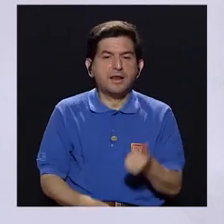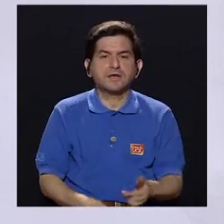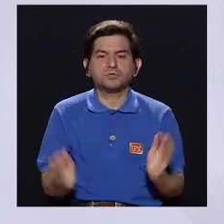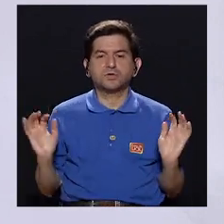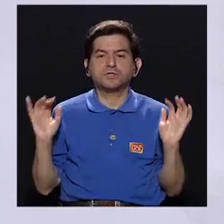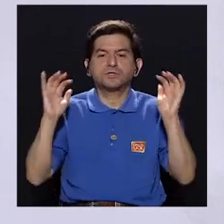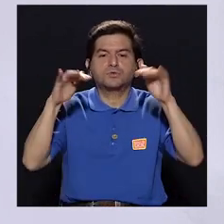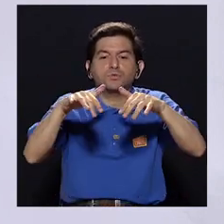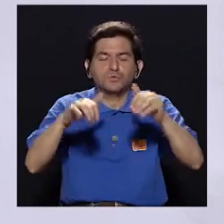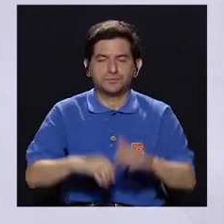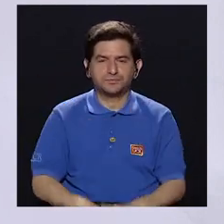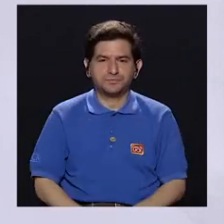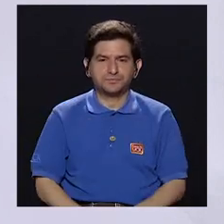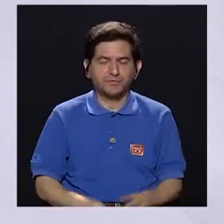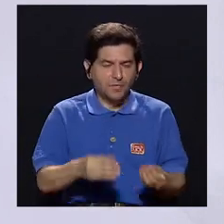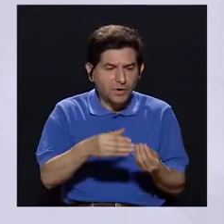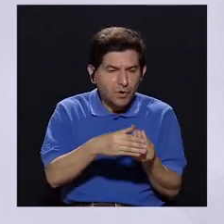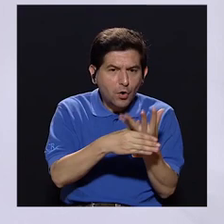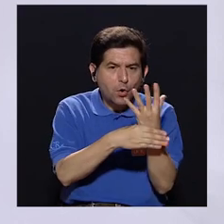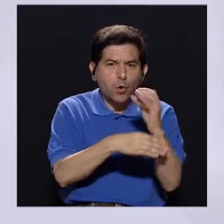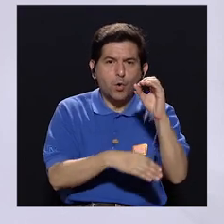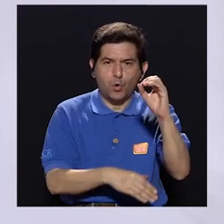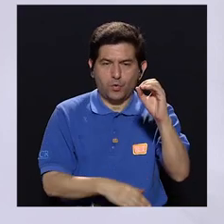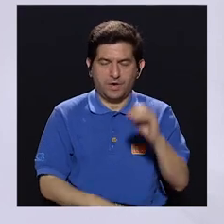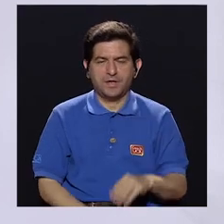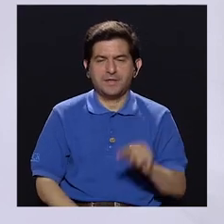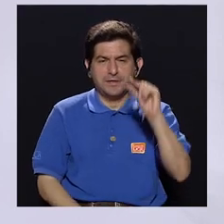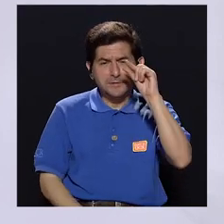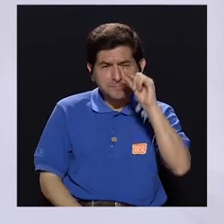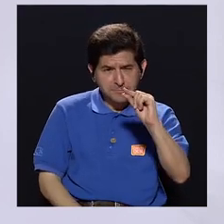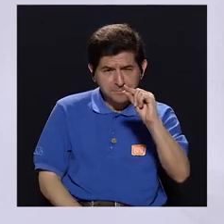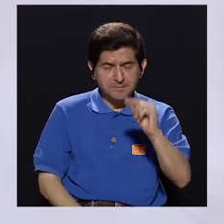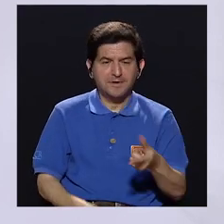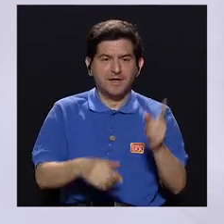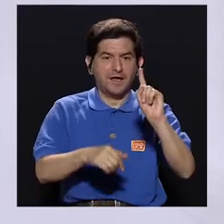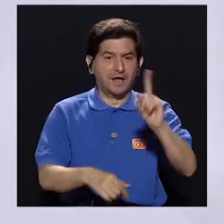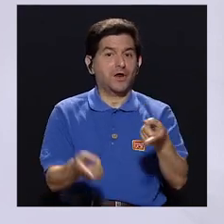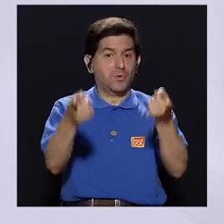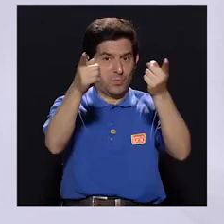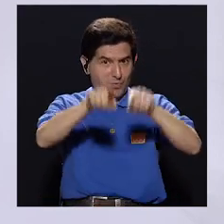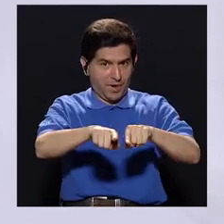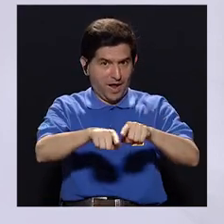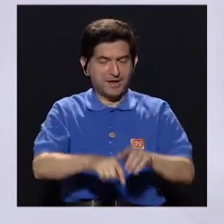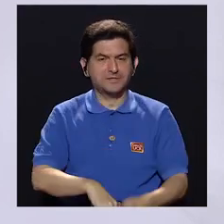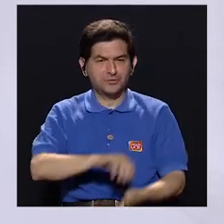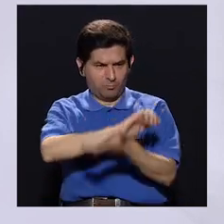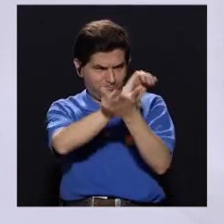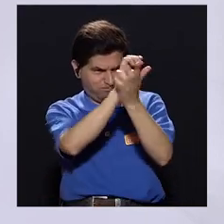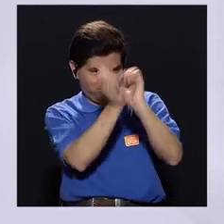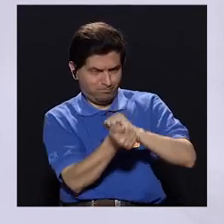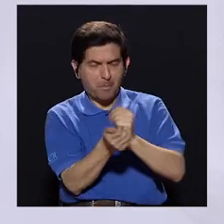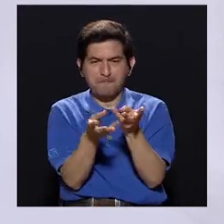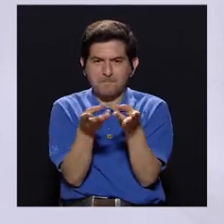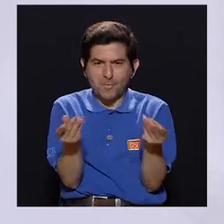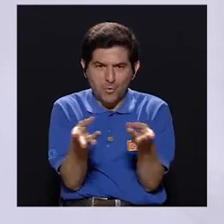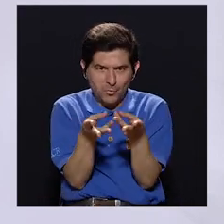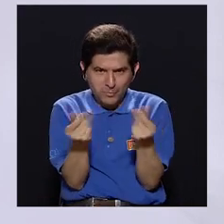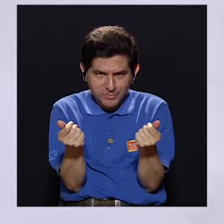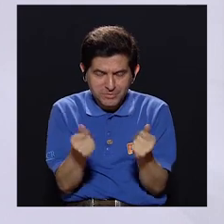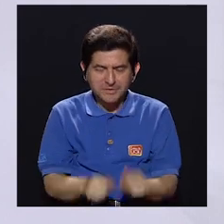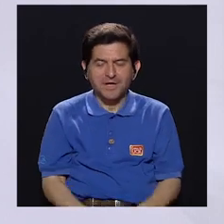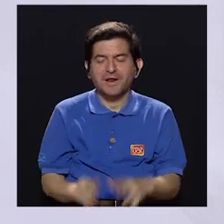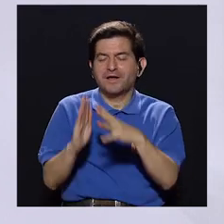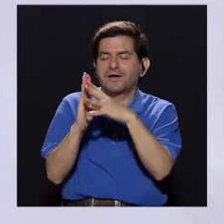demás ahora esas orquídeas miniatura e en un caso se han adaptado para